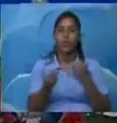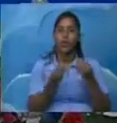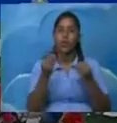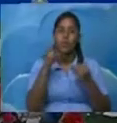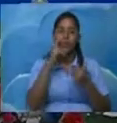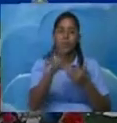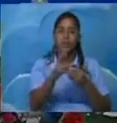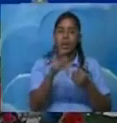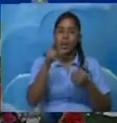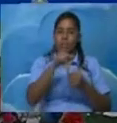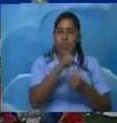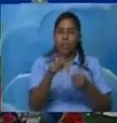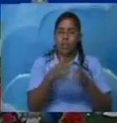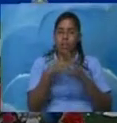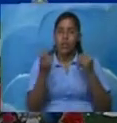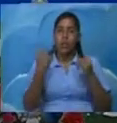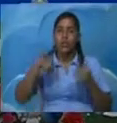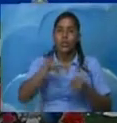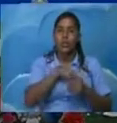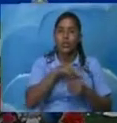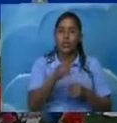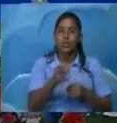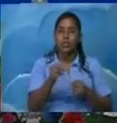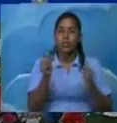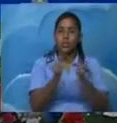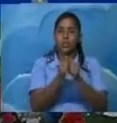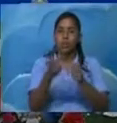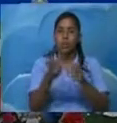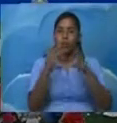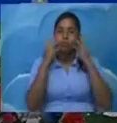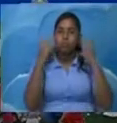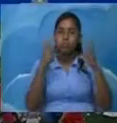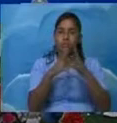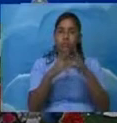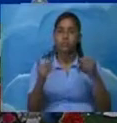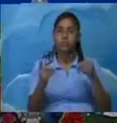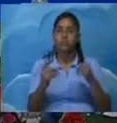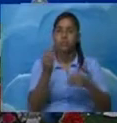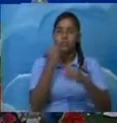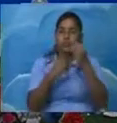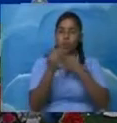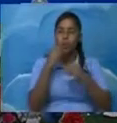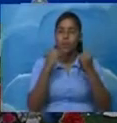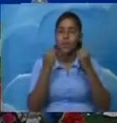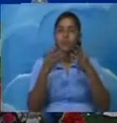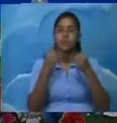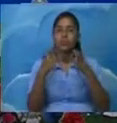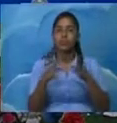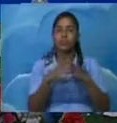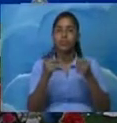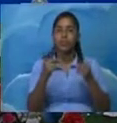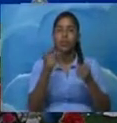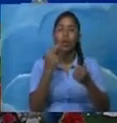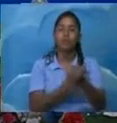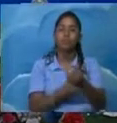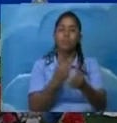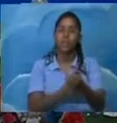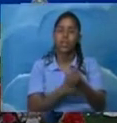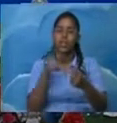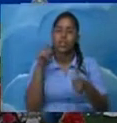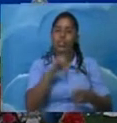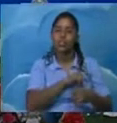vería eso, hermano Edgar? Nosotros con los cachetotes gordotes como unos conejos, y una hermanita por